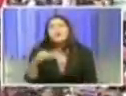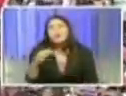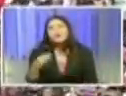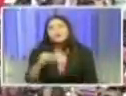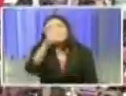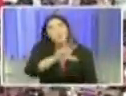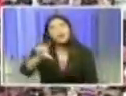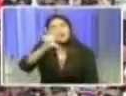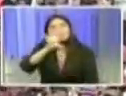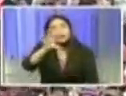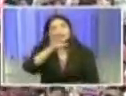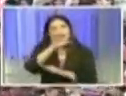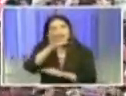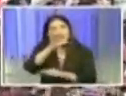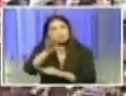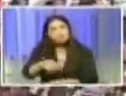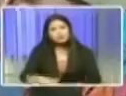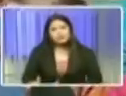la patria futura.